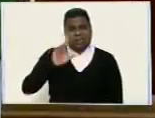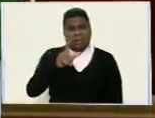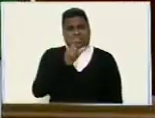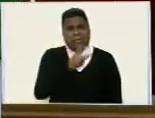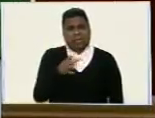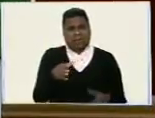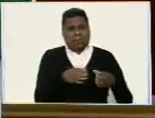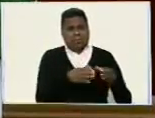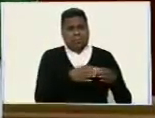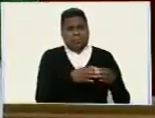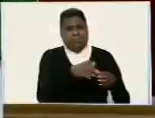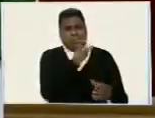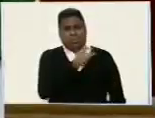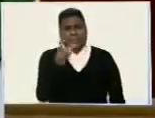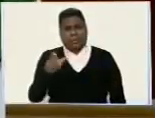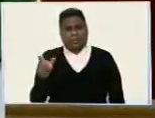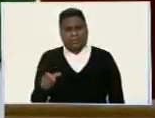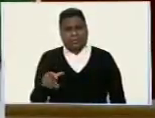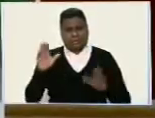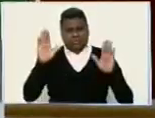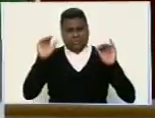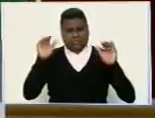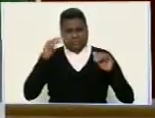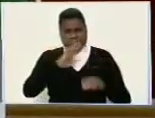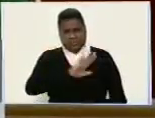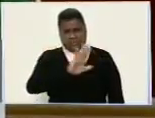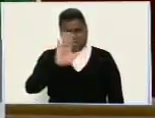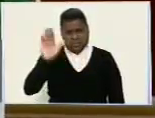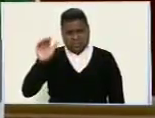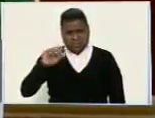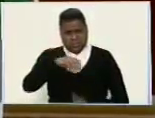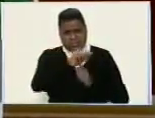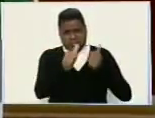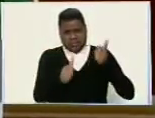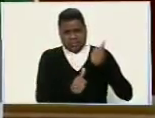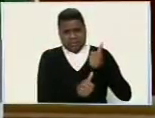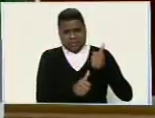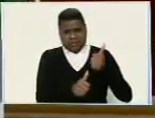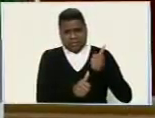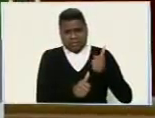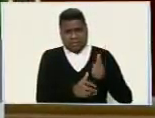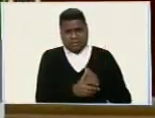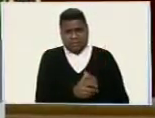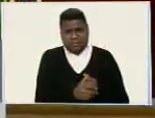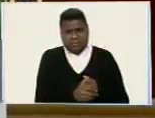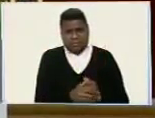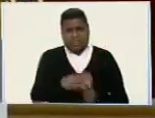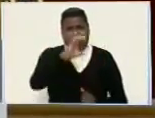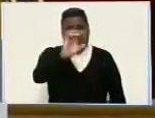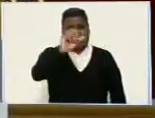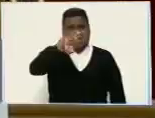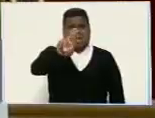Está su presidente Nahum Fernández y su vicepresidenta Carmen Serpa.